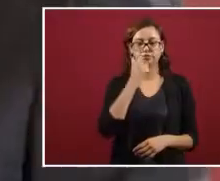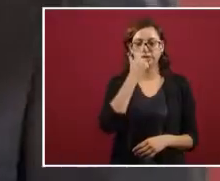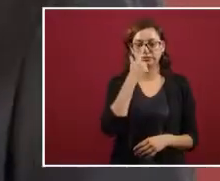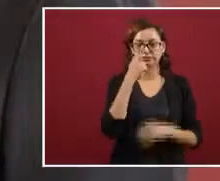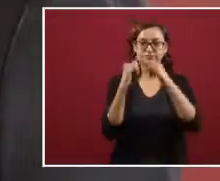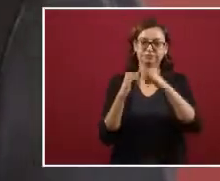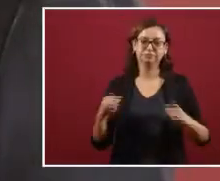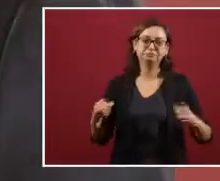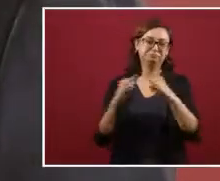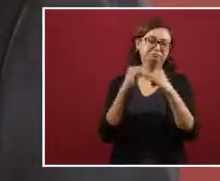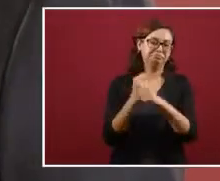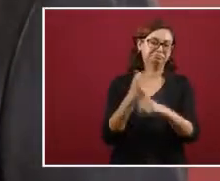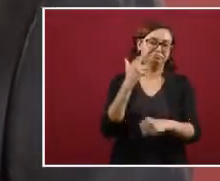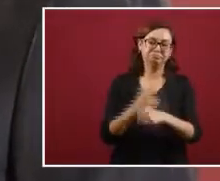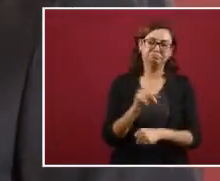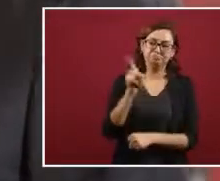secretaría.